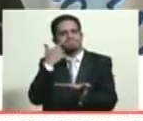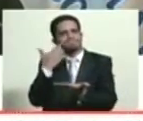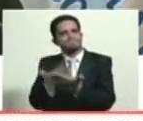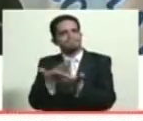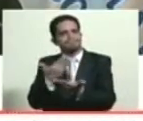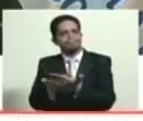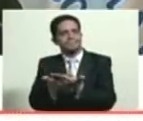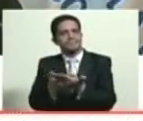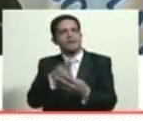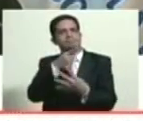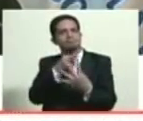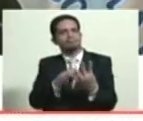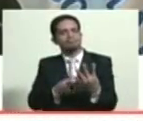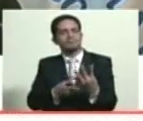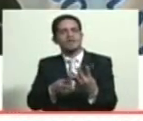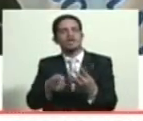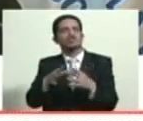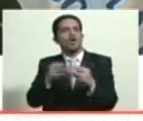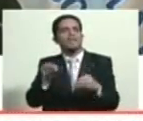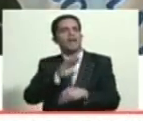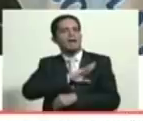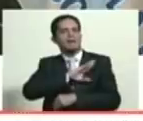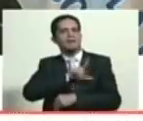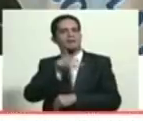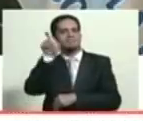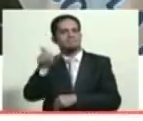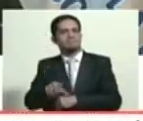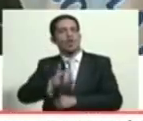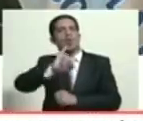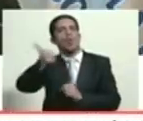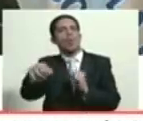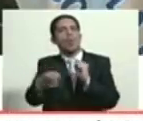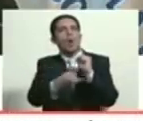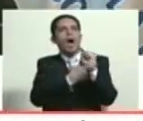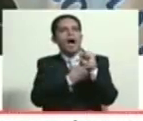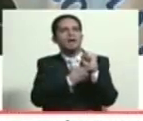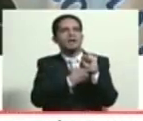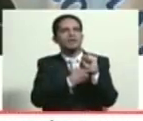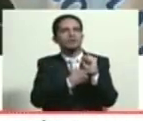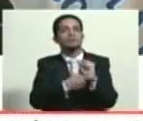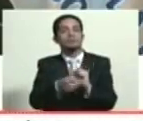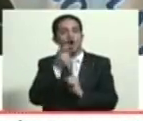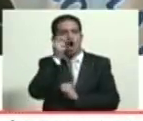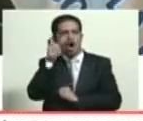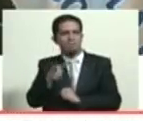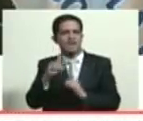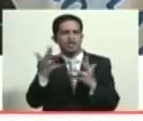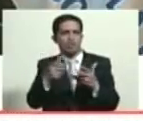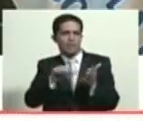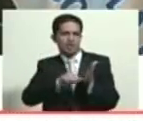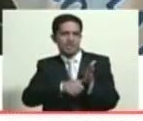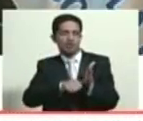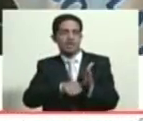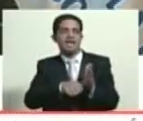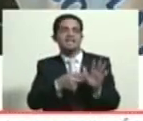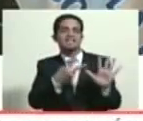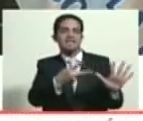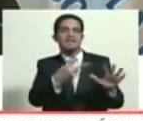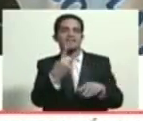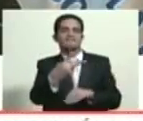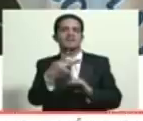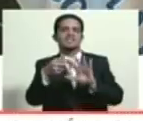patrimonial del diputado Juan Gerardo Antonio Guaidó Márquez, titular de la cédula de identidad